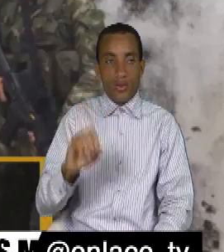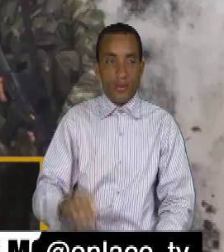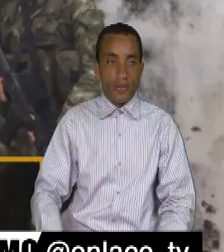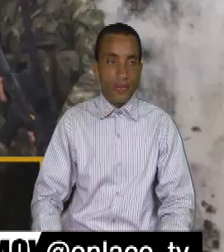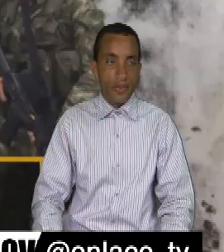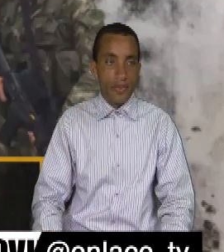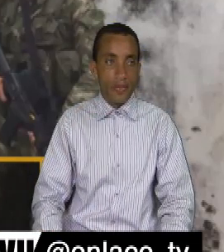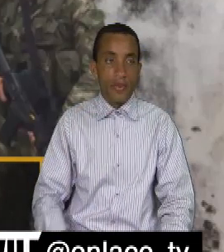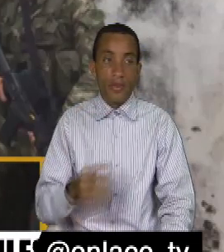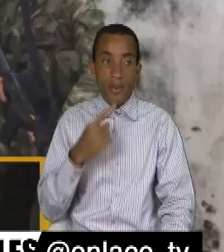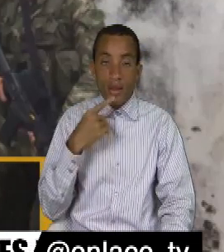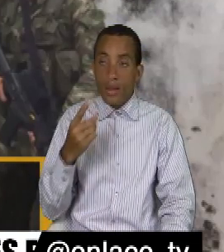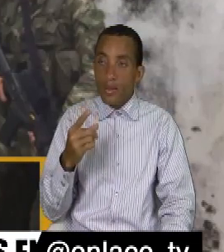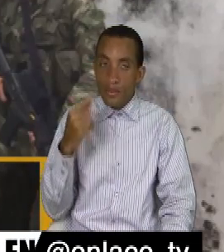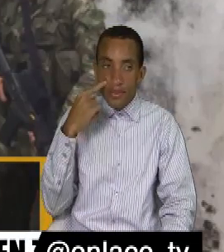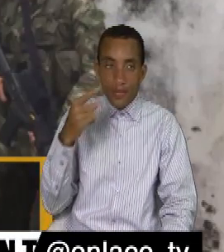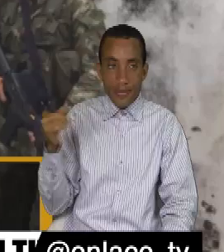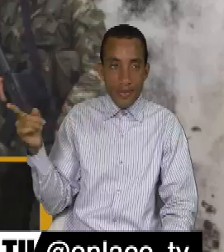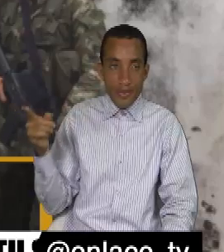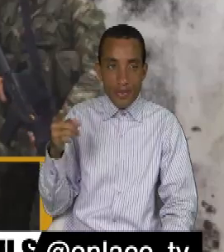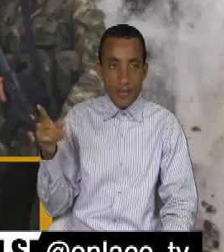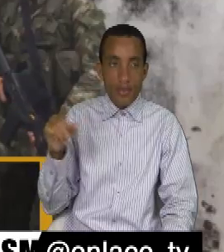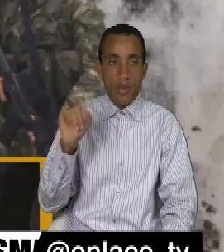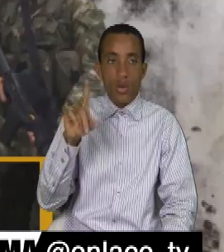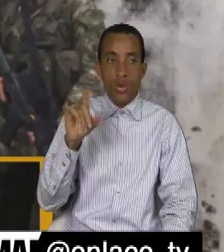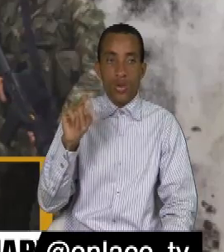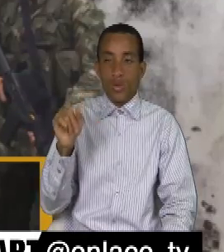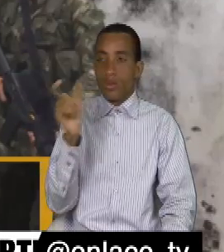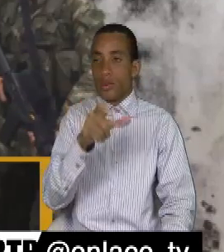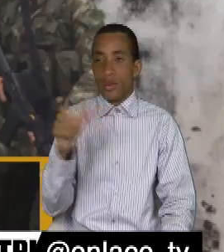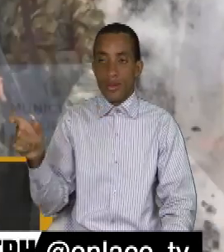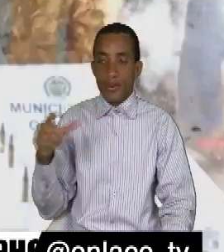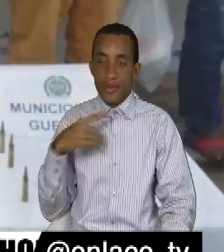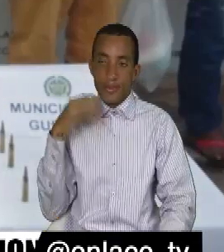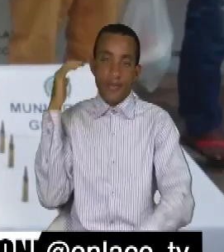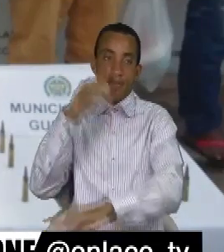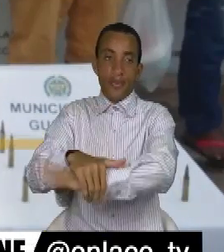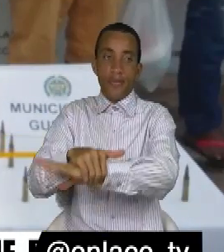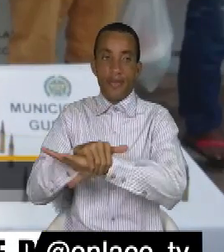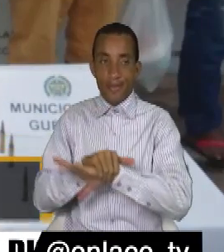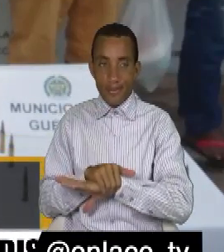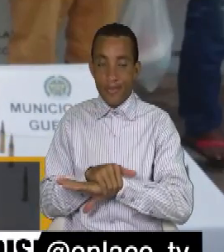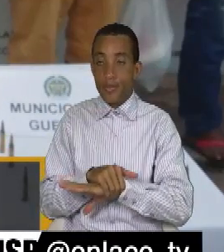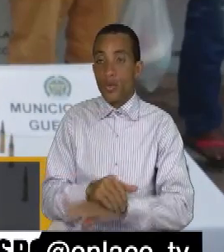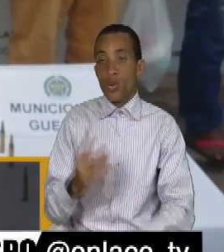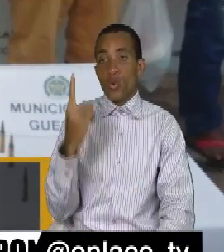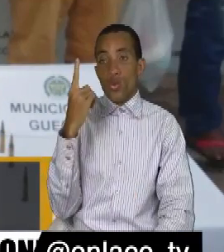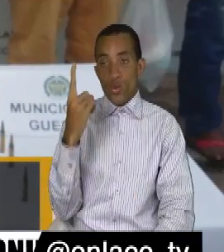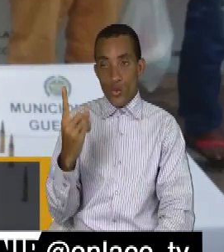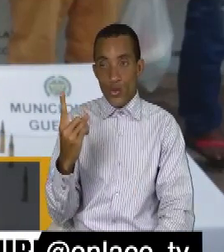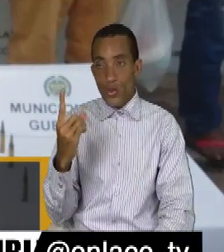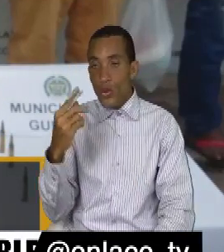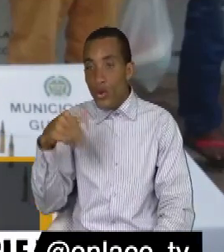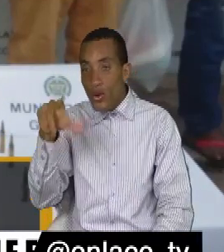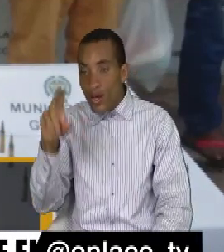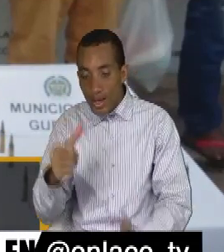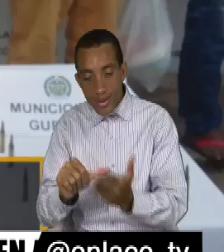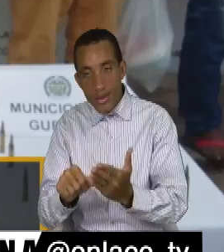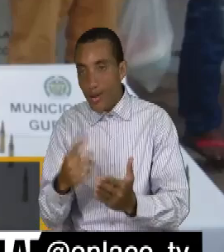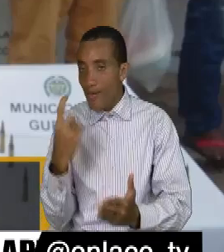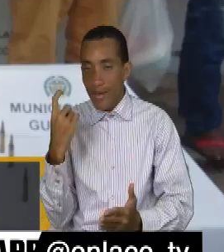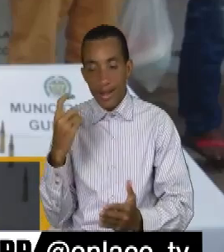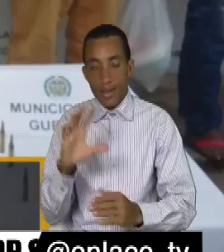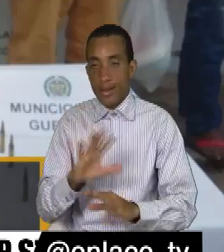Estas 11 personas fueron detenidas en la población de Puerto Wilches y un menor de edad fue conducido por las autoridades por hacer parte de una organización criminal